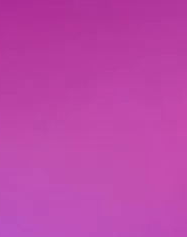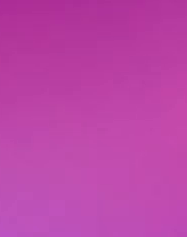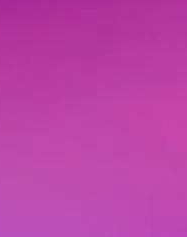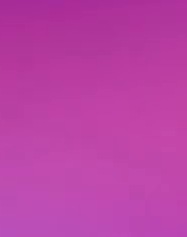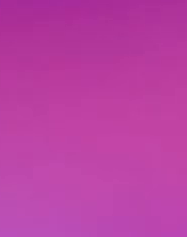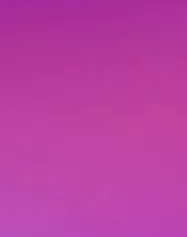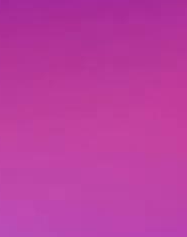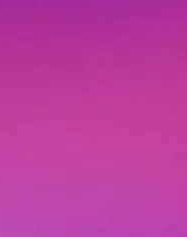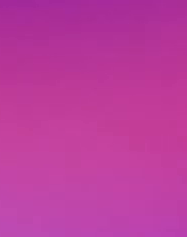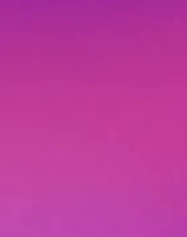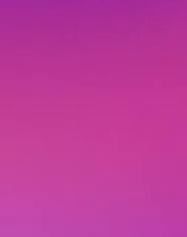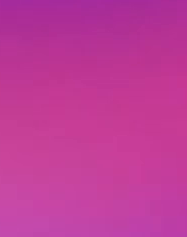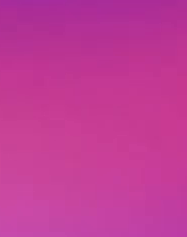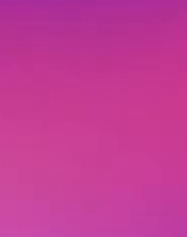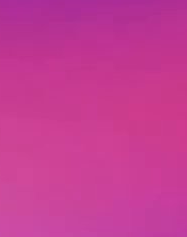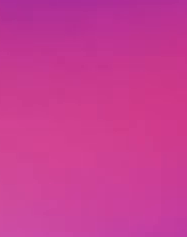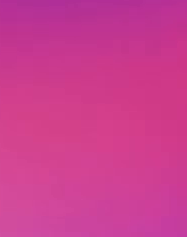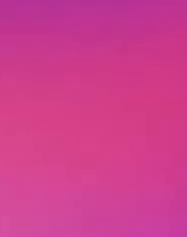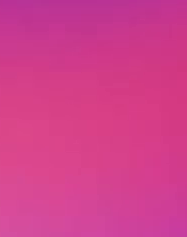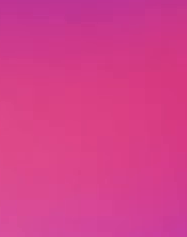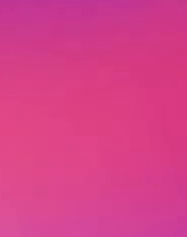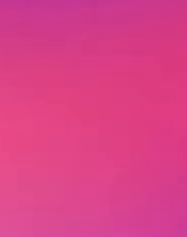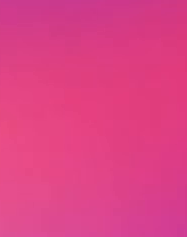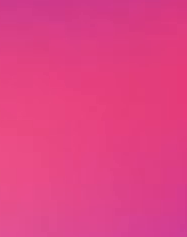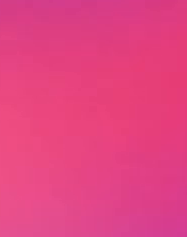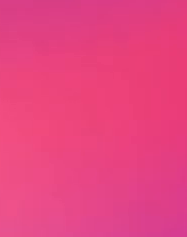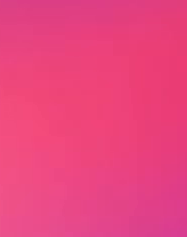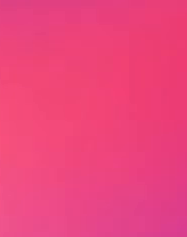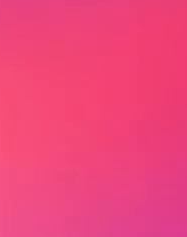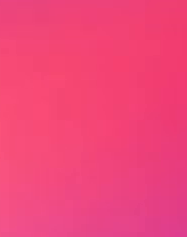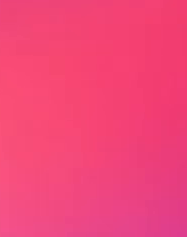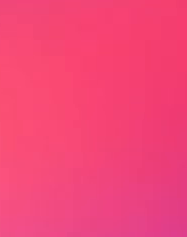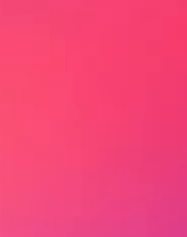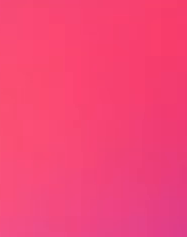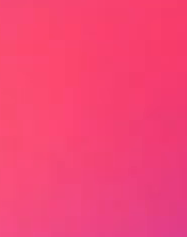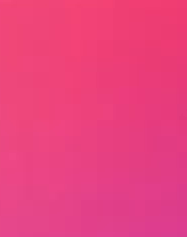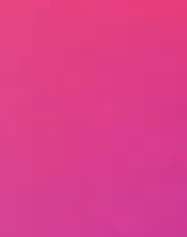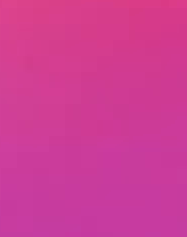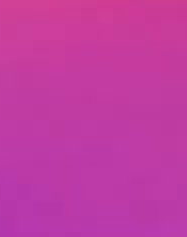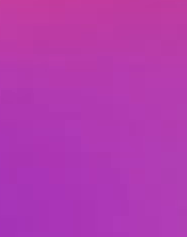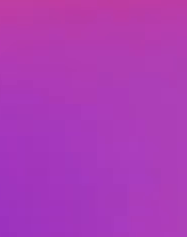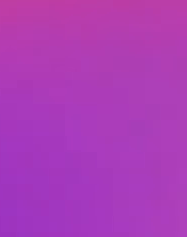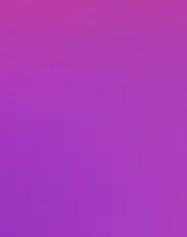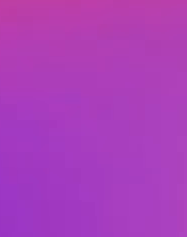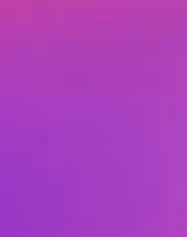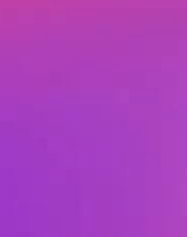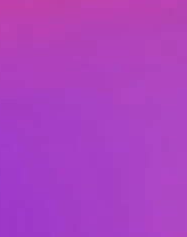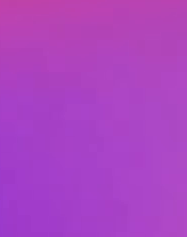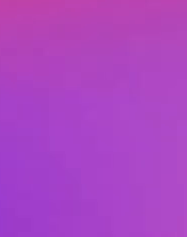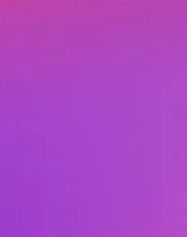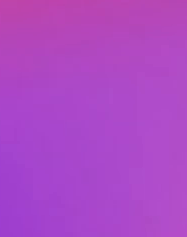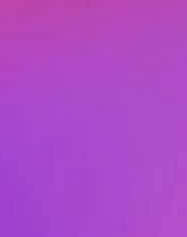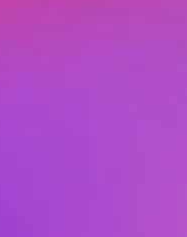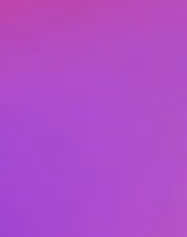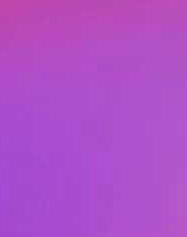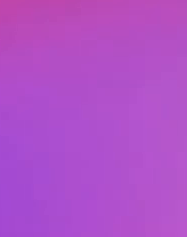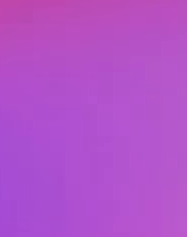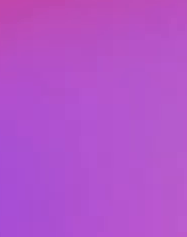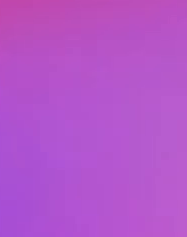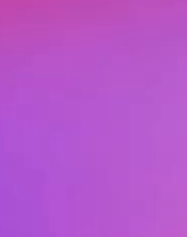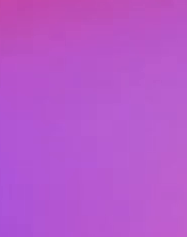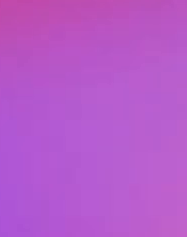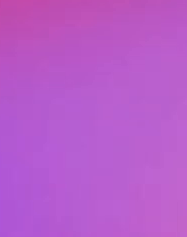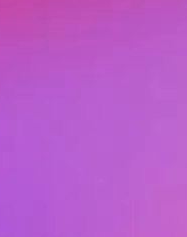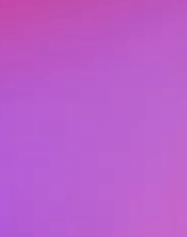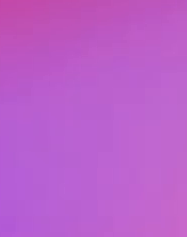que los puedes encontrar en la página conalitec.sep.gob.mx y recuerda que también